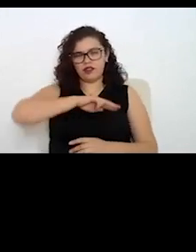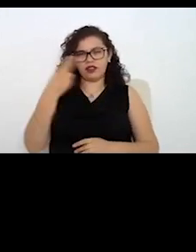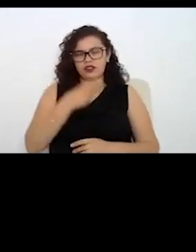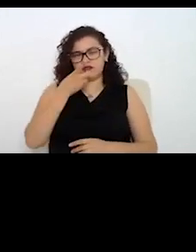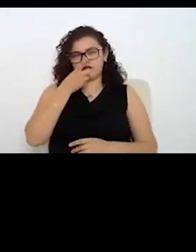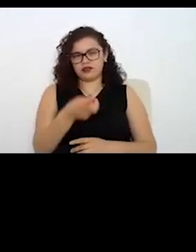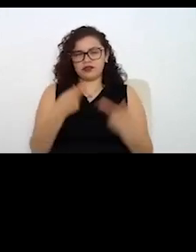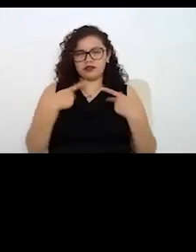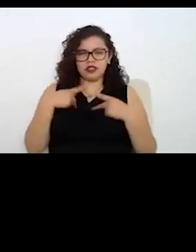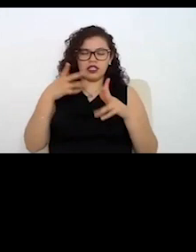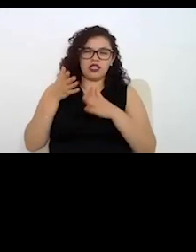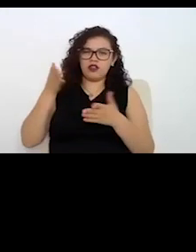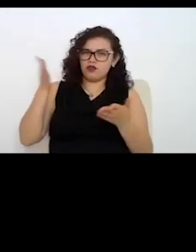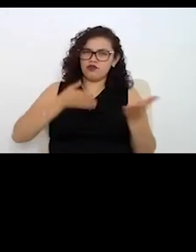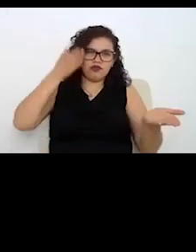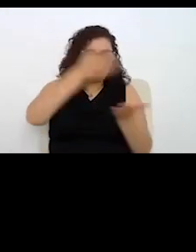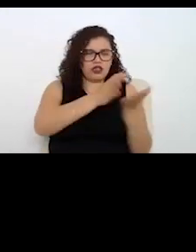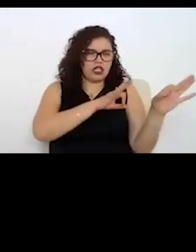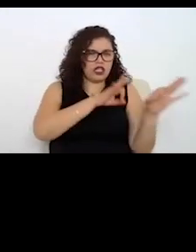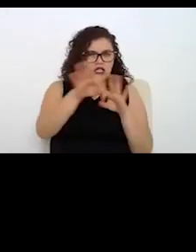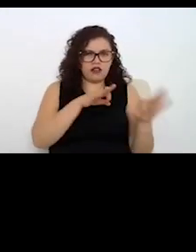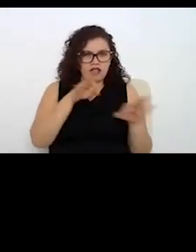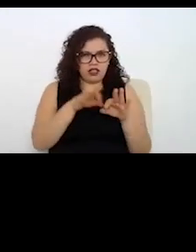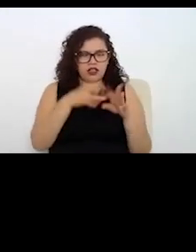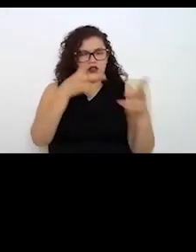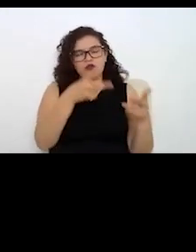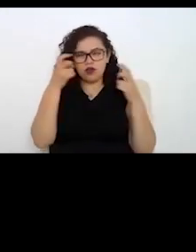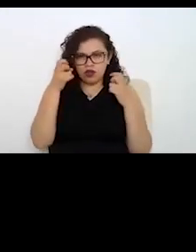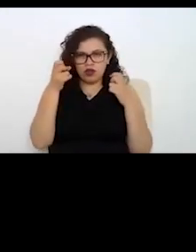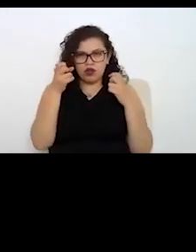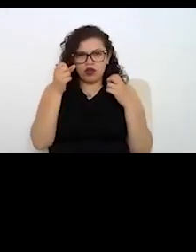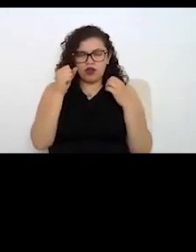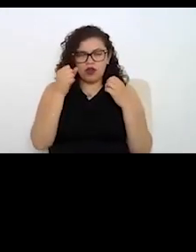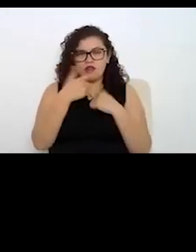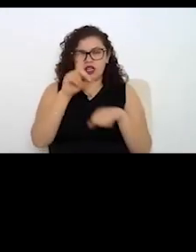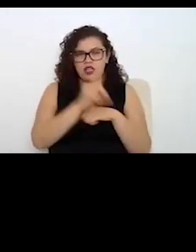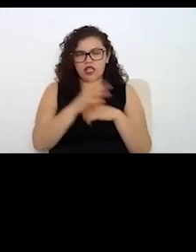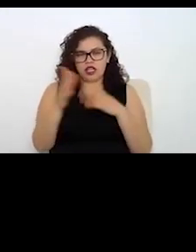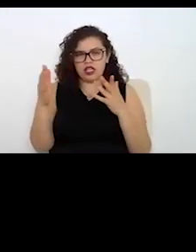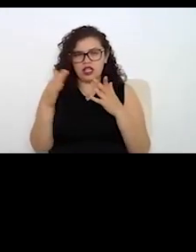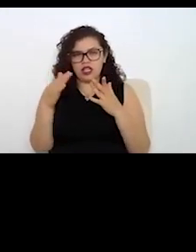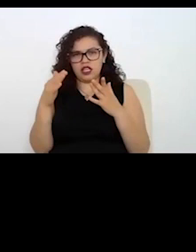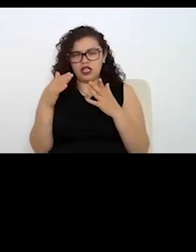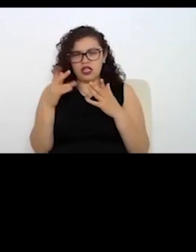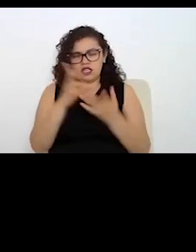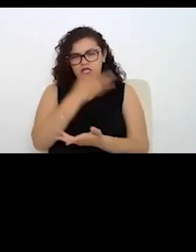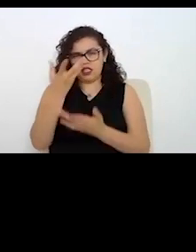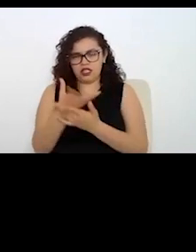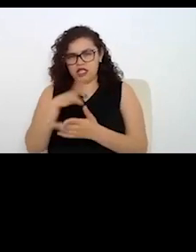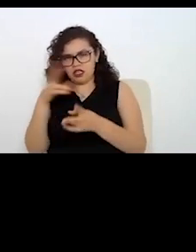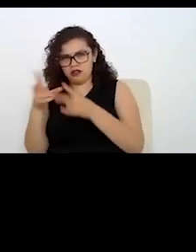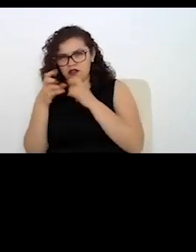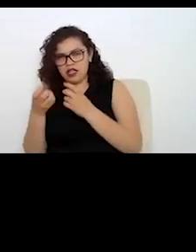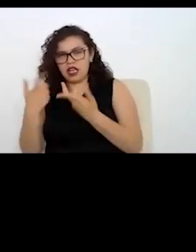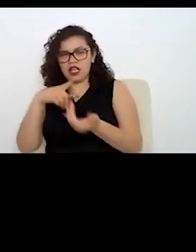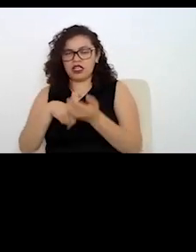de camino al trabajo fue asaltada o durante los días de modalidad híbrida fue asaltada. Y si estaban dentro de